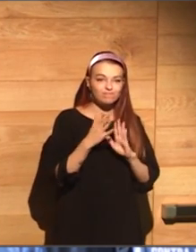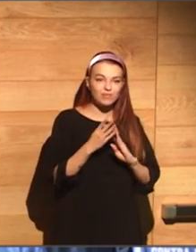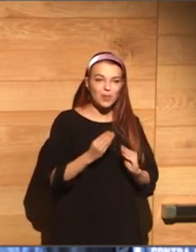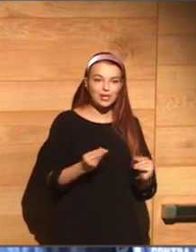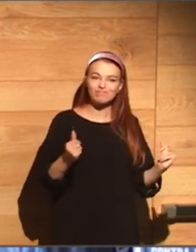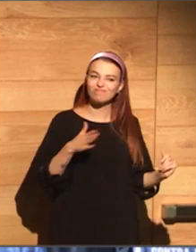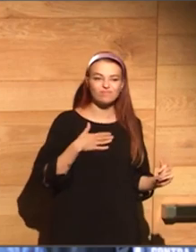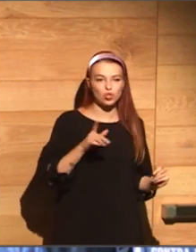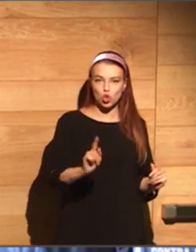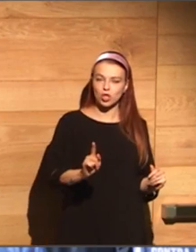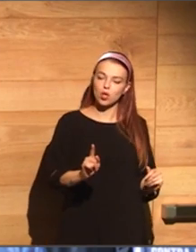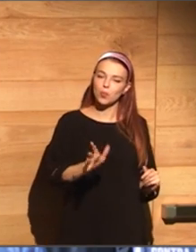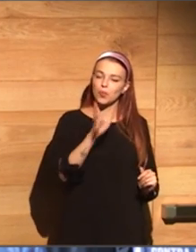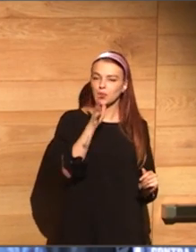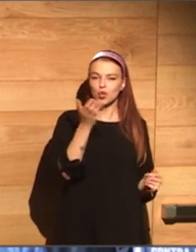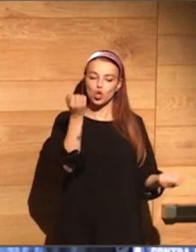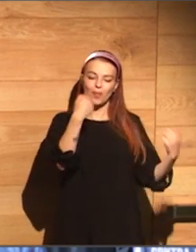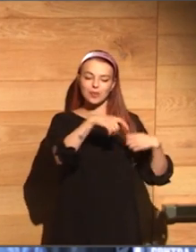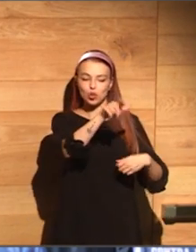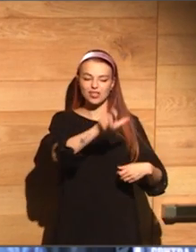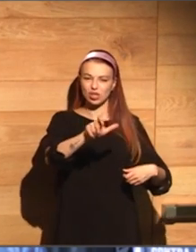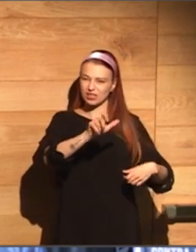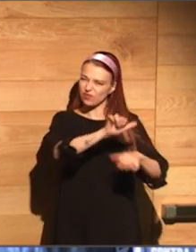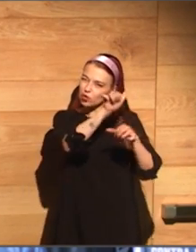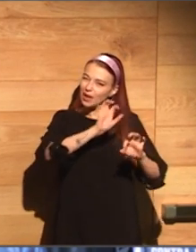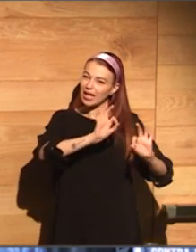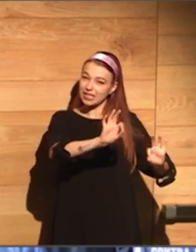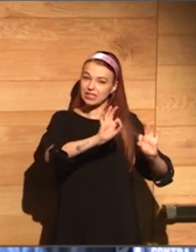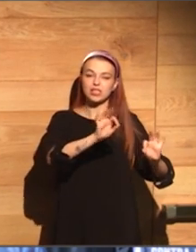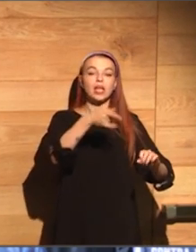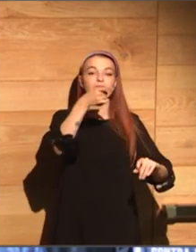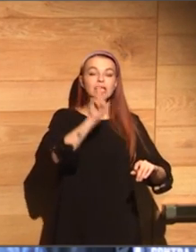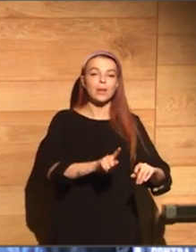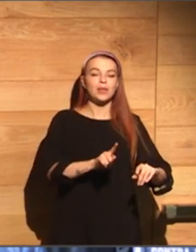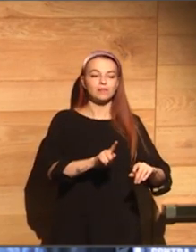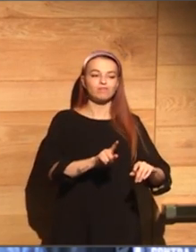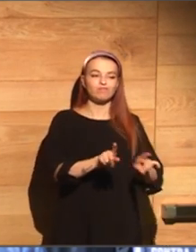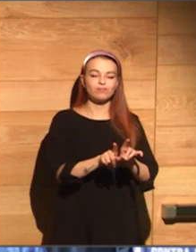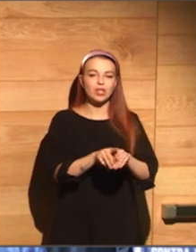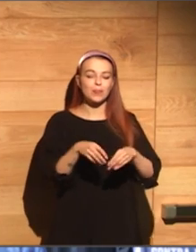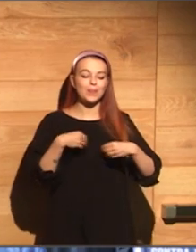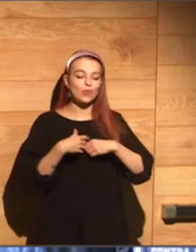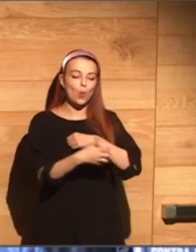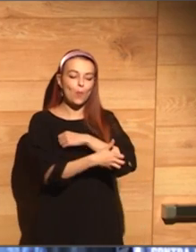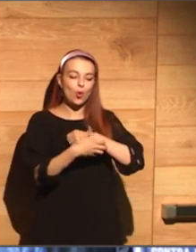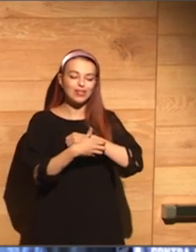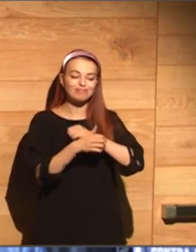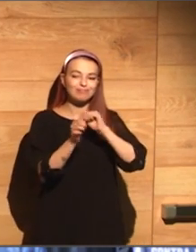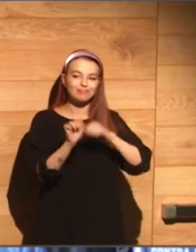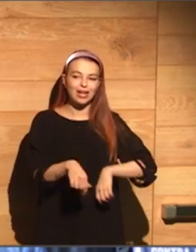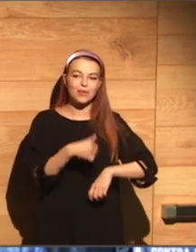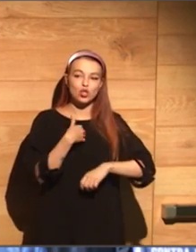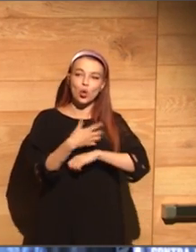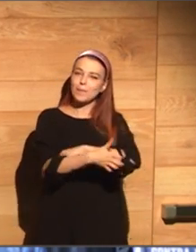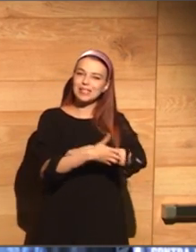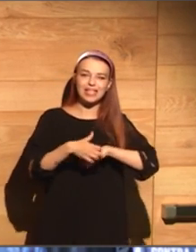a tratar a la gente de una forma muy concreta. Y a vivir, por un lado, en la miseria, pero no asumir jamás la miseria en la que de verdad